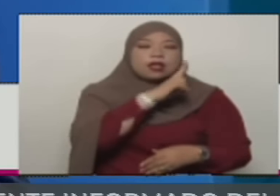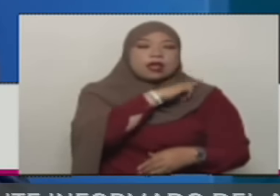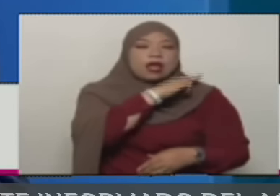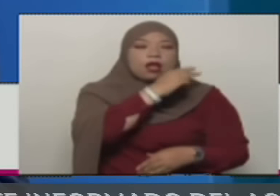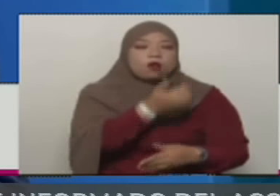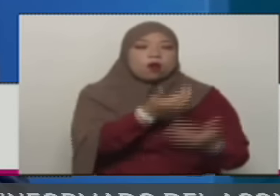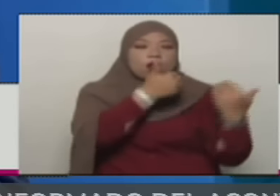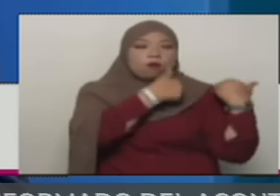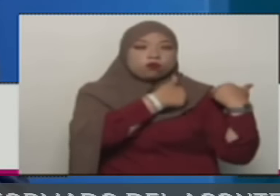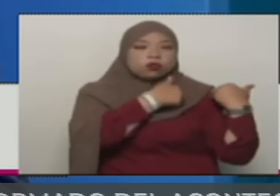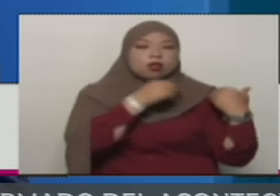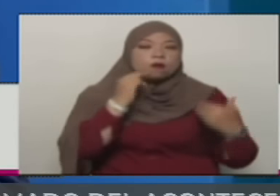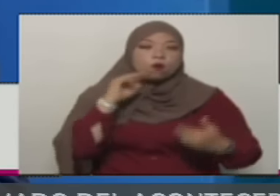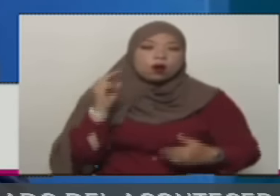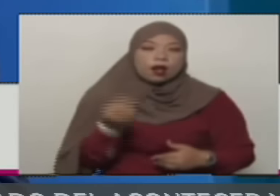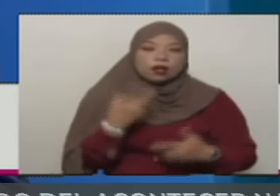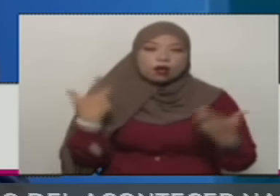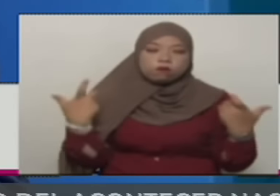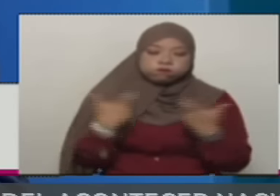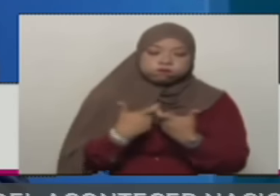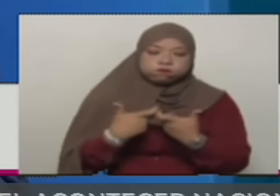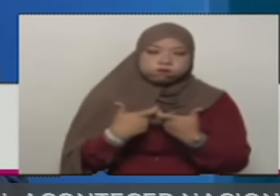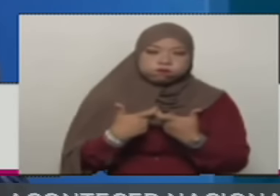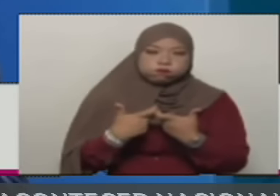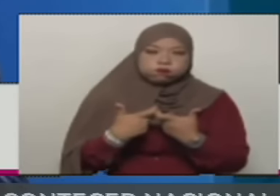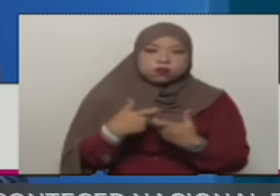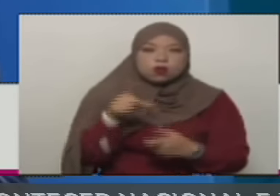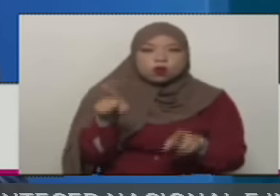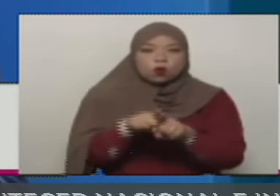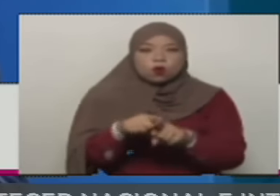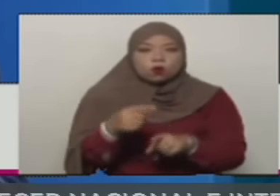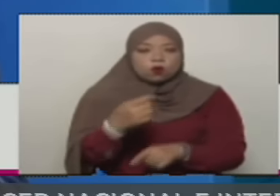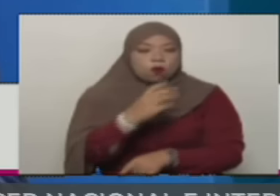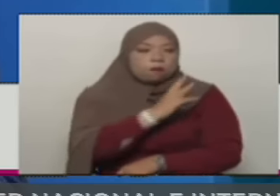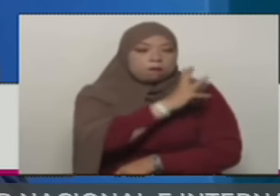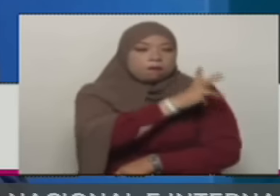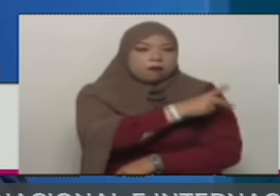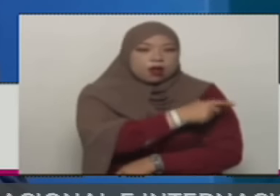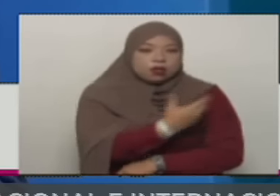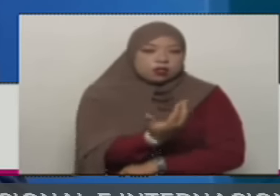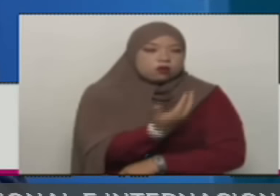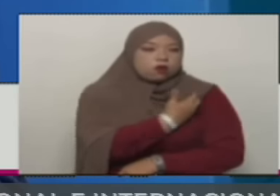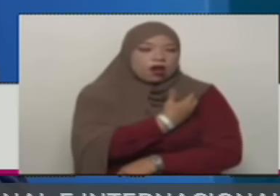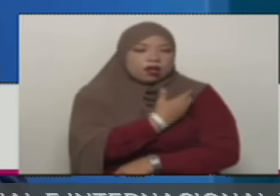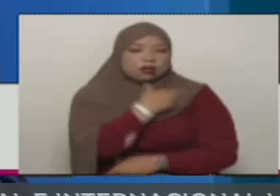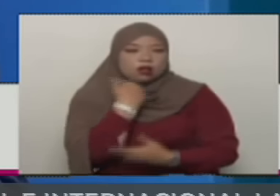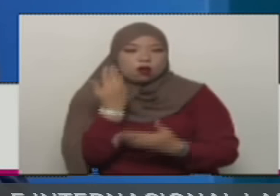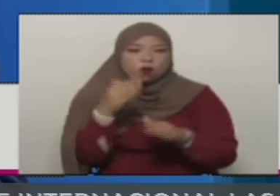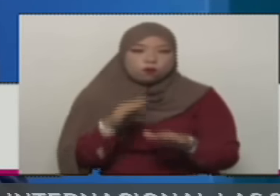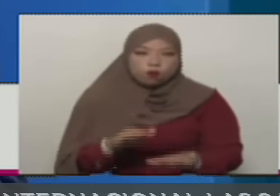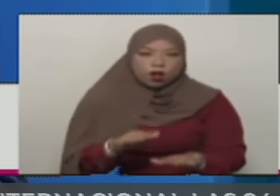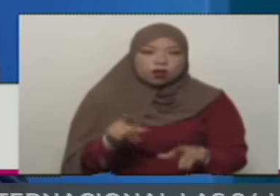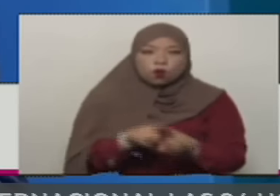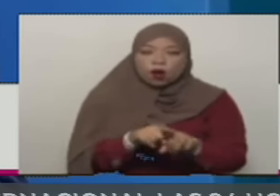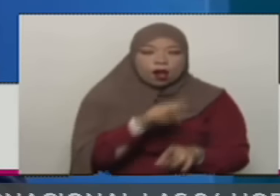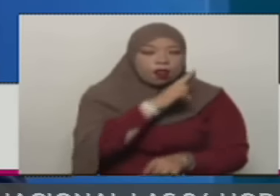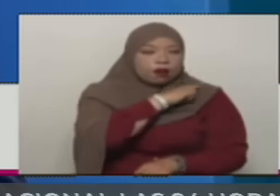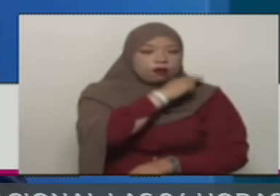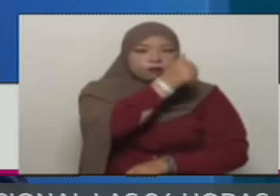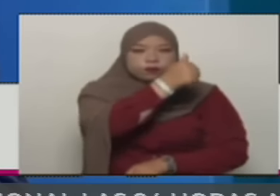Está encargado de la guerra contra el pueblo palestino y el genocidio. Él está encargado